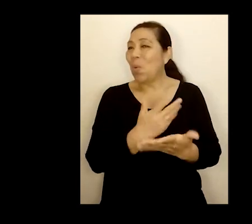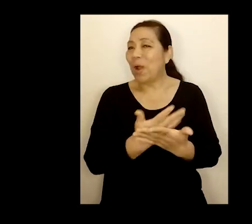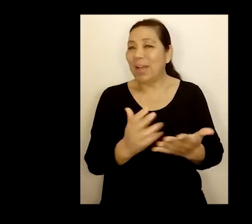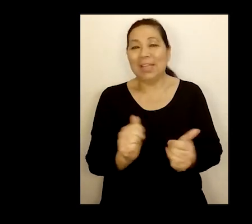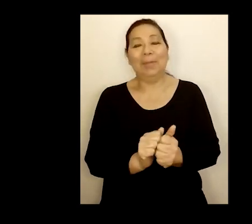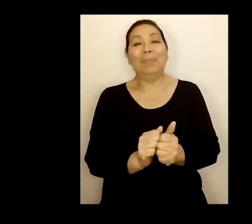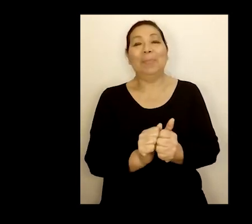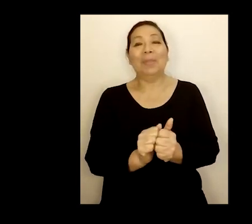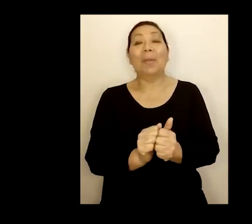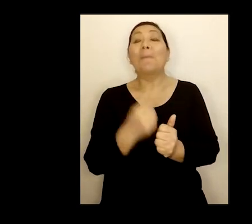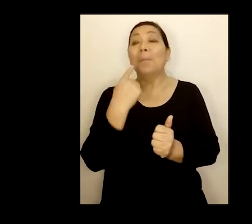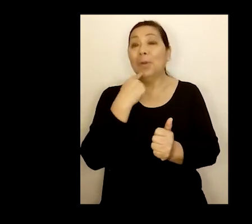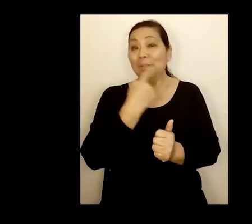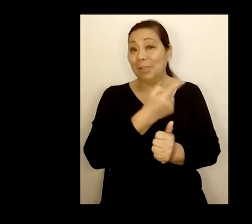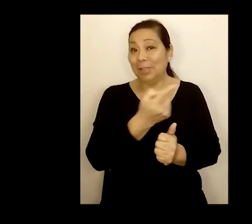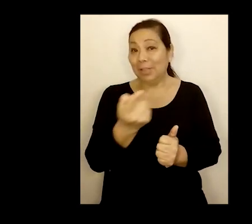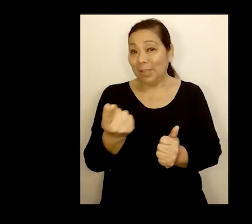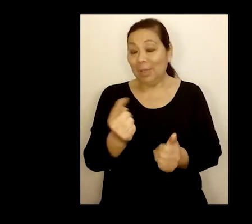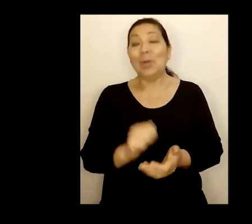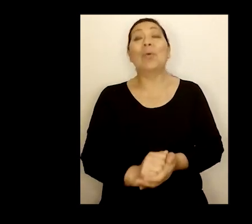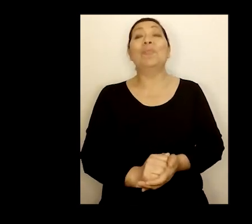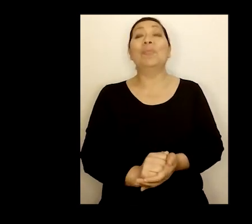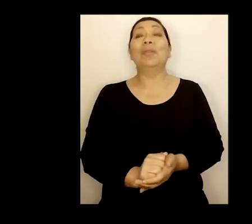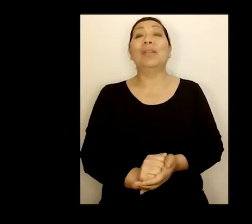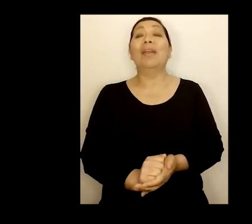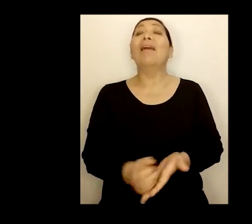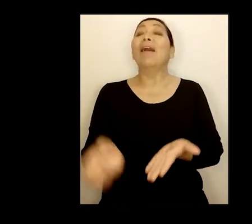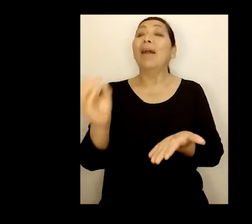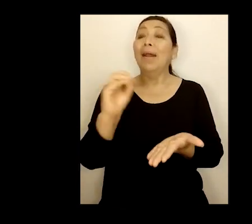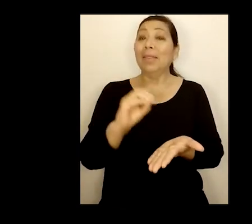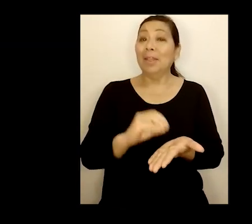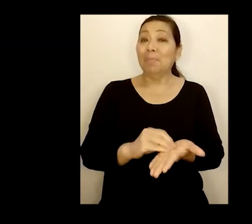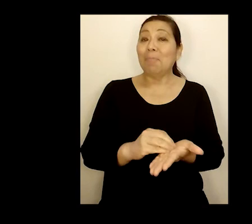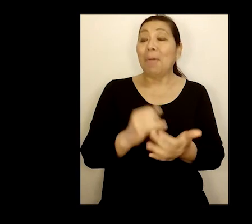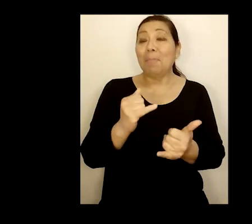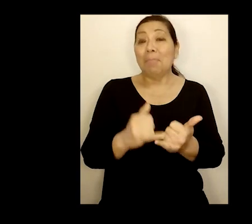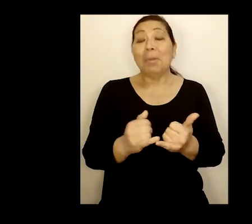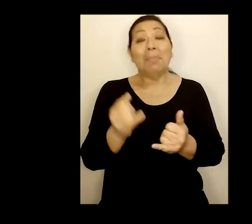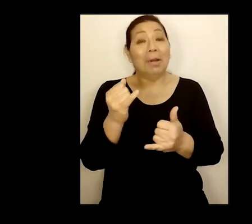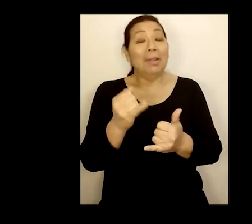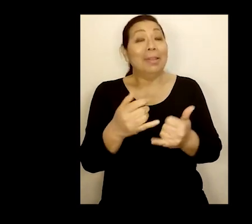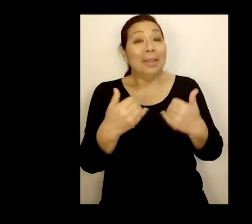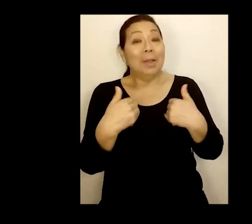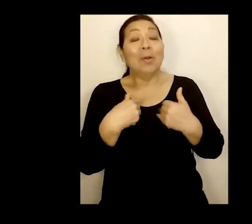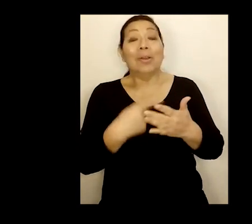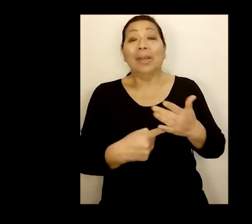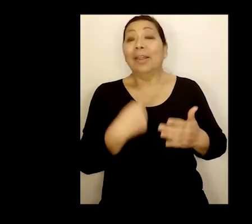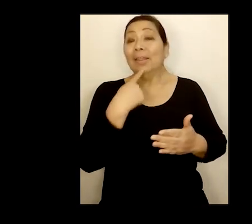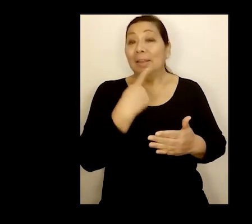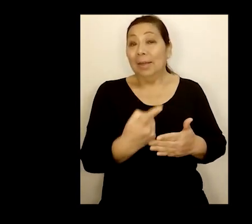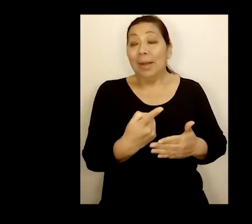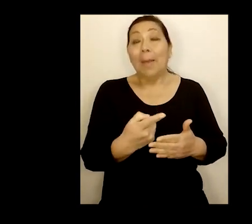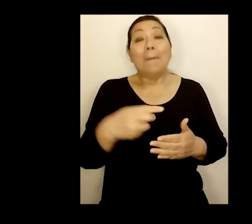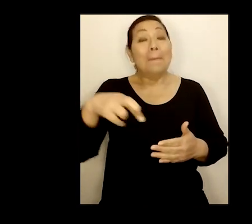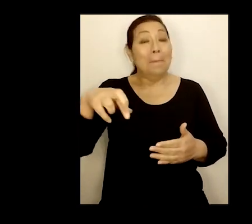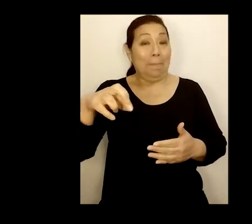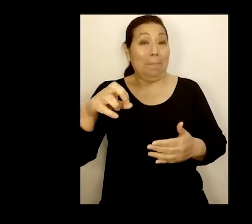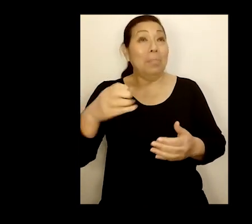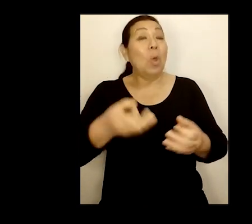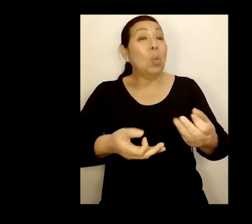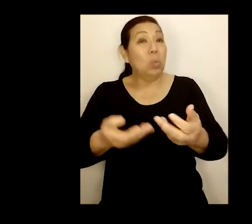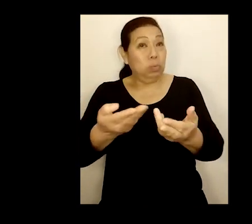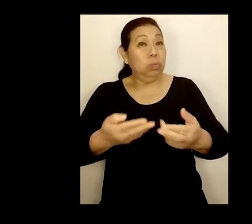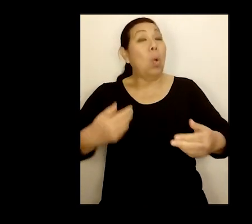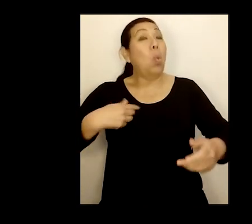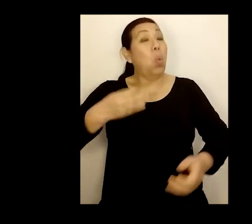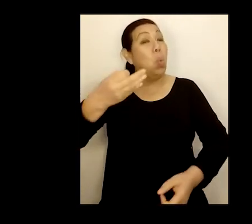inexistente. Por estos argumentos, señores magistrados, además también, finalmente para concluir, debo de manifestar que la Sala Penal